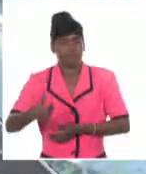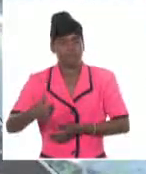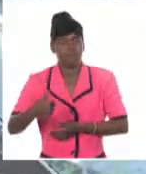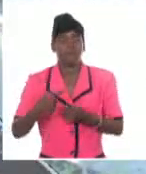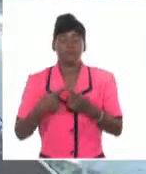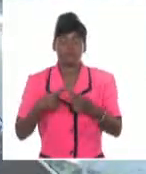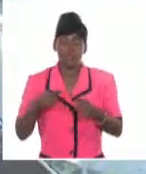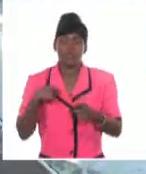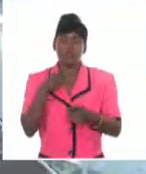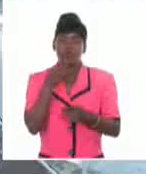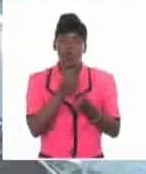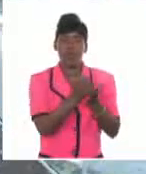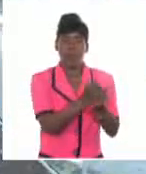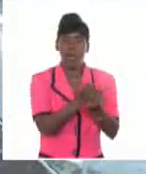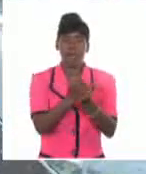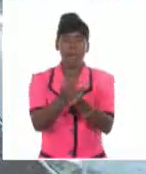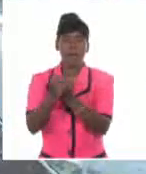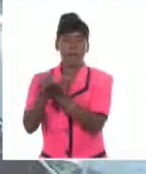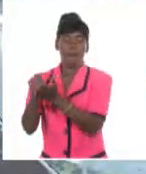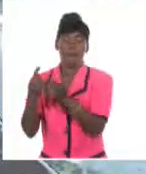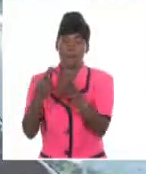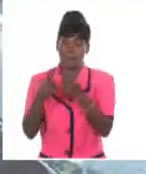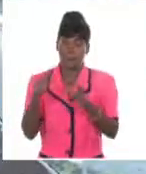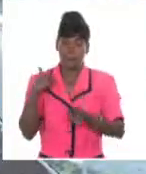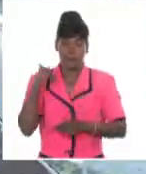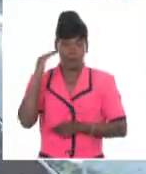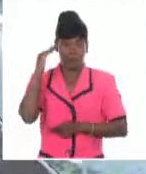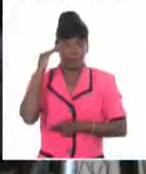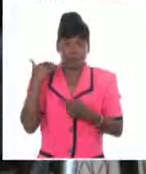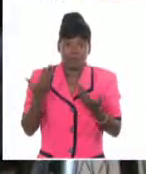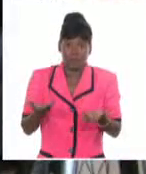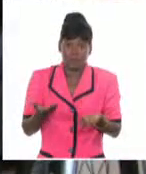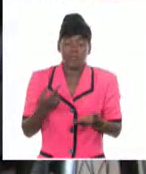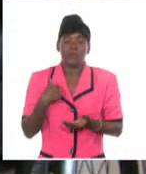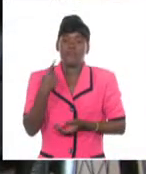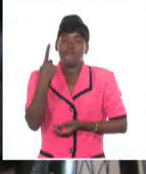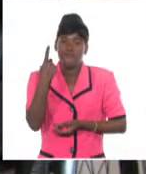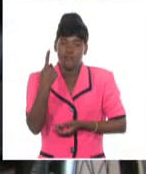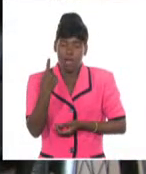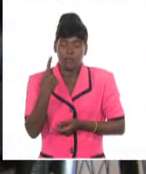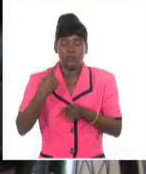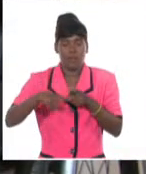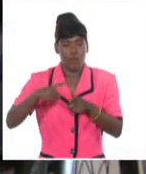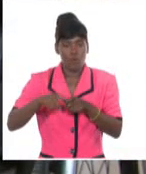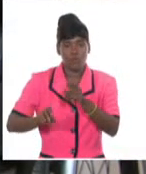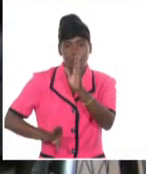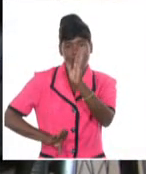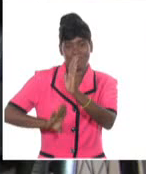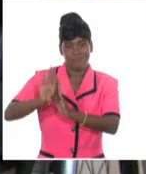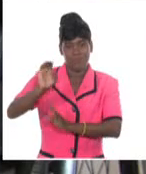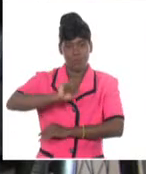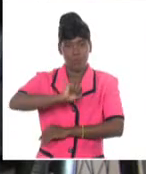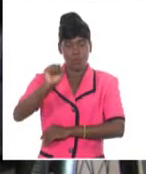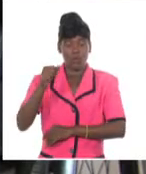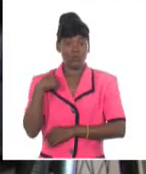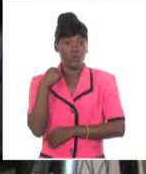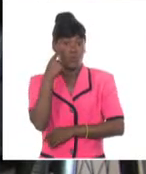sé que muchas cosas que quiero lograr todavía falta. Hemos visto personas que hemos sacado de su